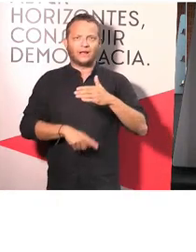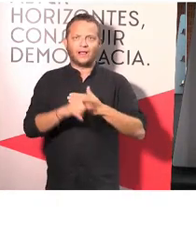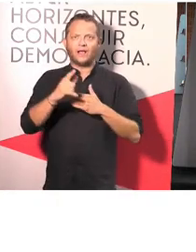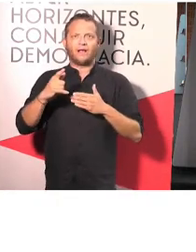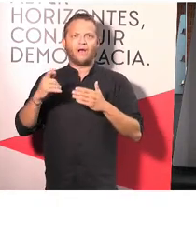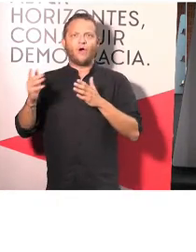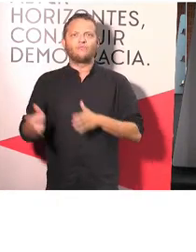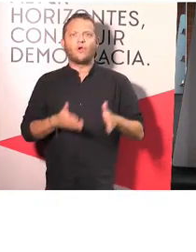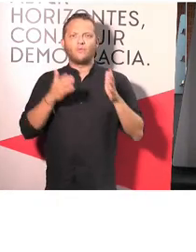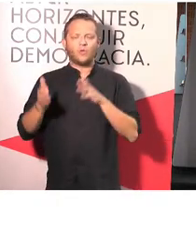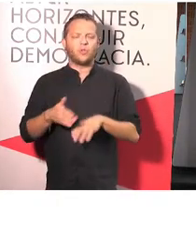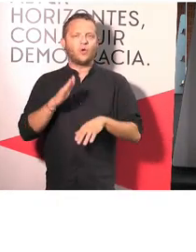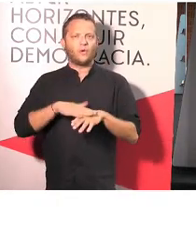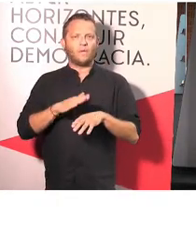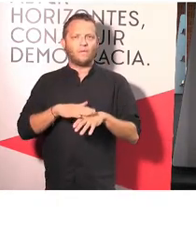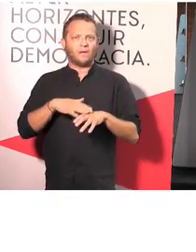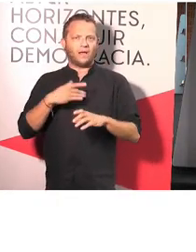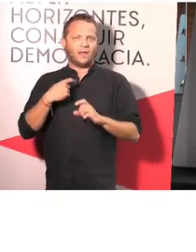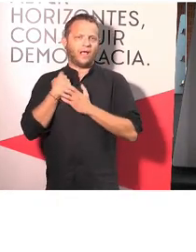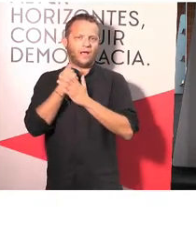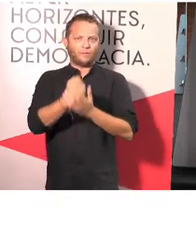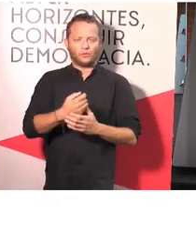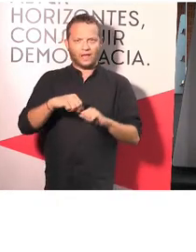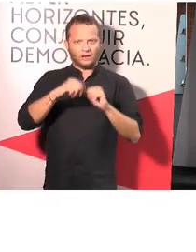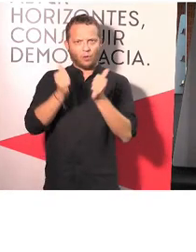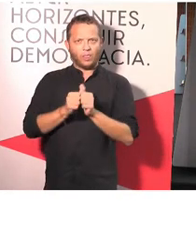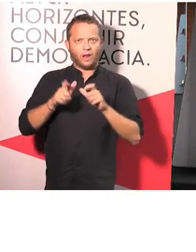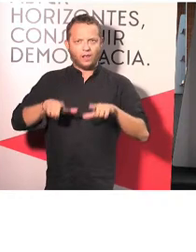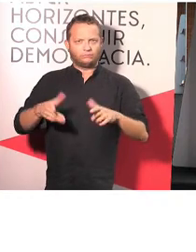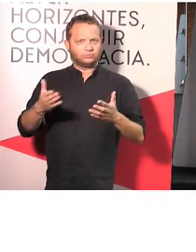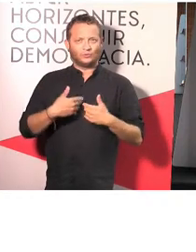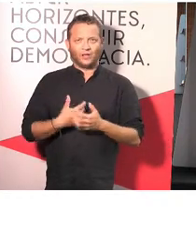promoción o a nivel regulatorio para apoyar estos modelos.